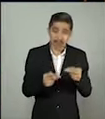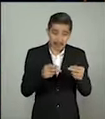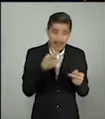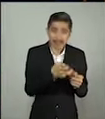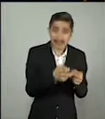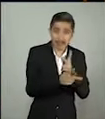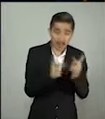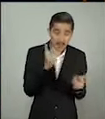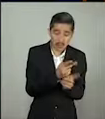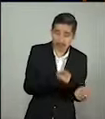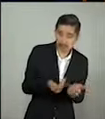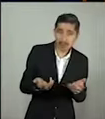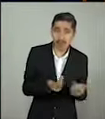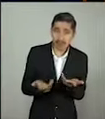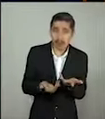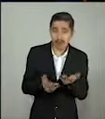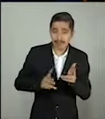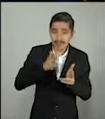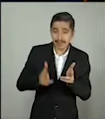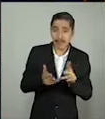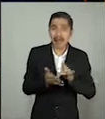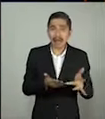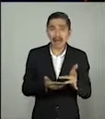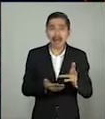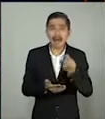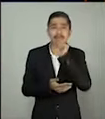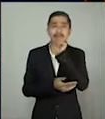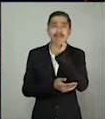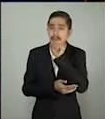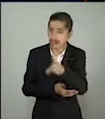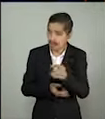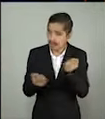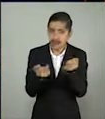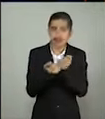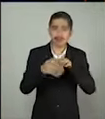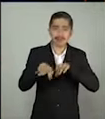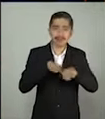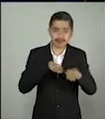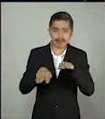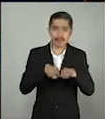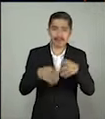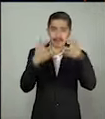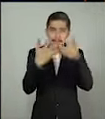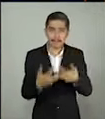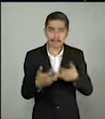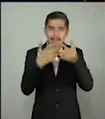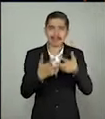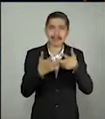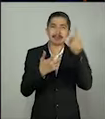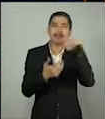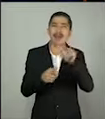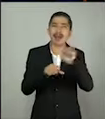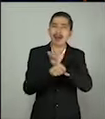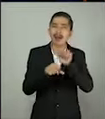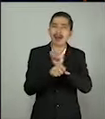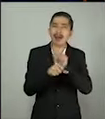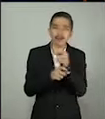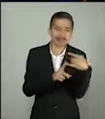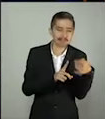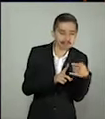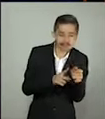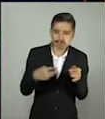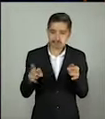las vías del tren. Lo mismo ocurre con empleos en las empresas